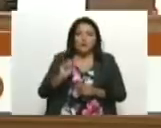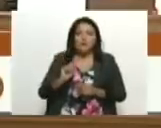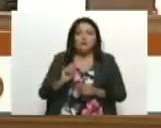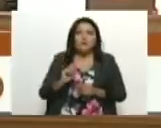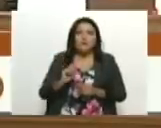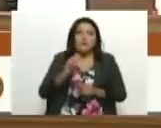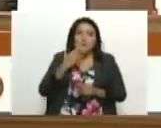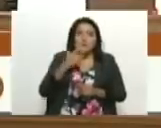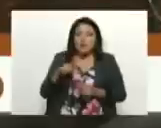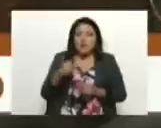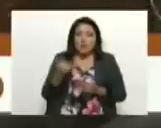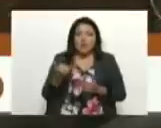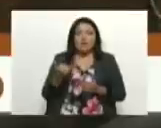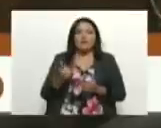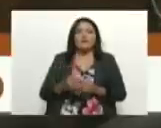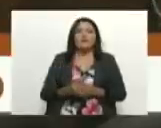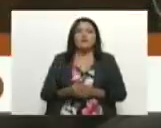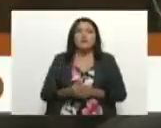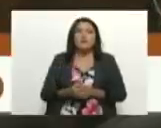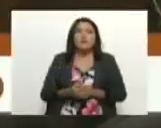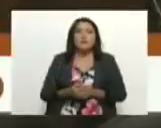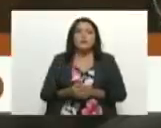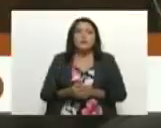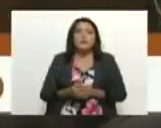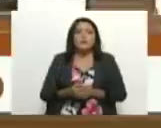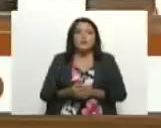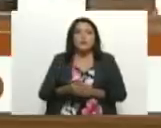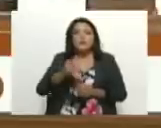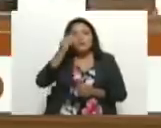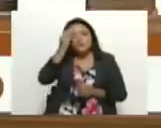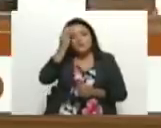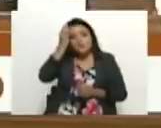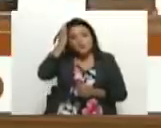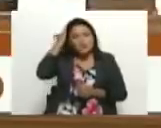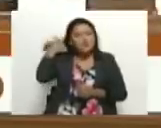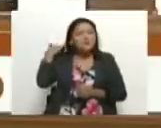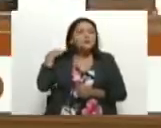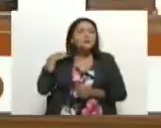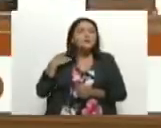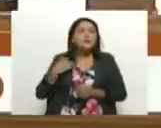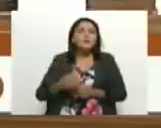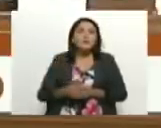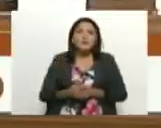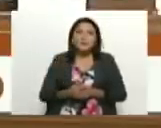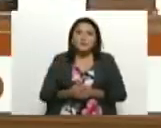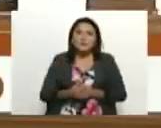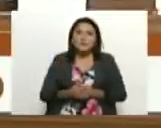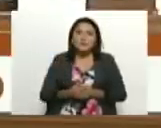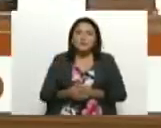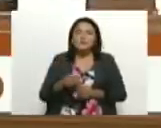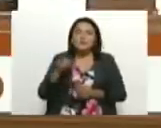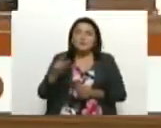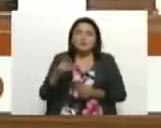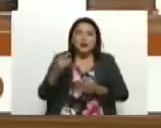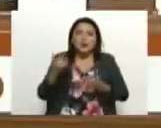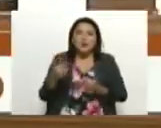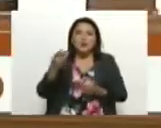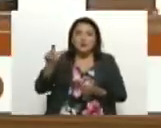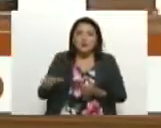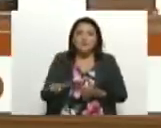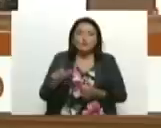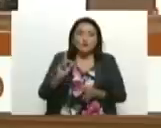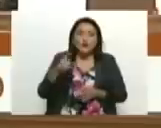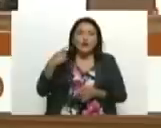ahorita por ejemplo, el tema este de la operación contra la corrupción,